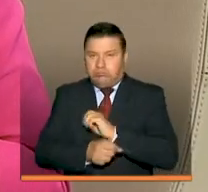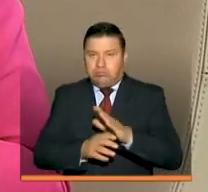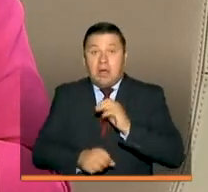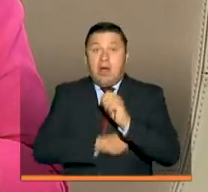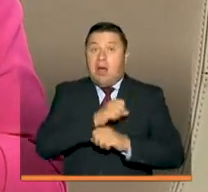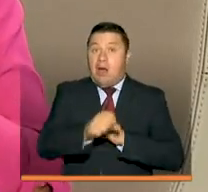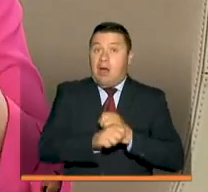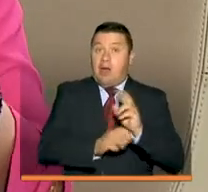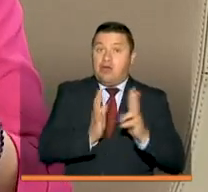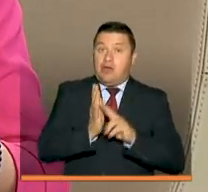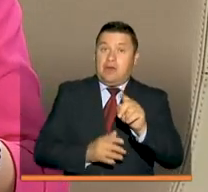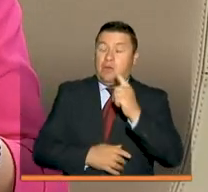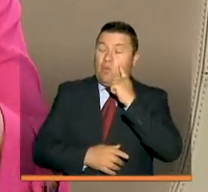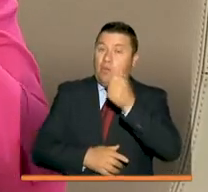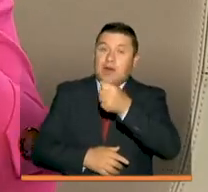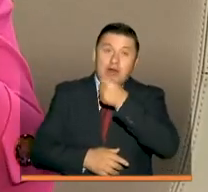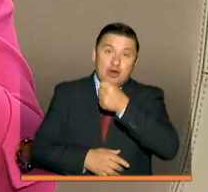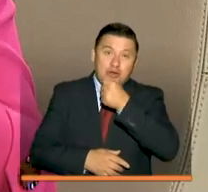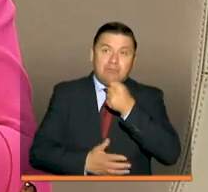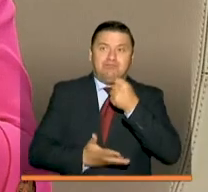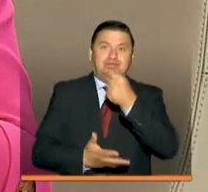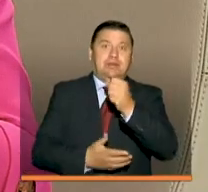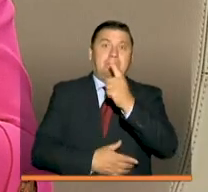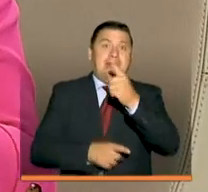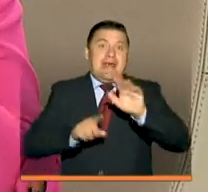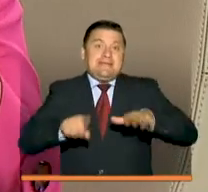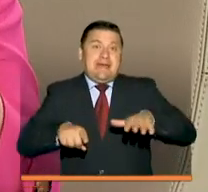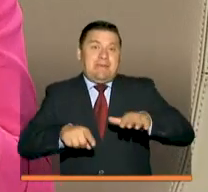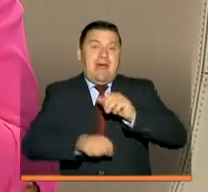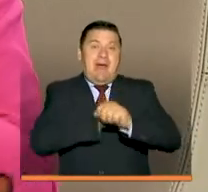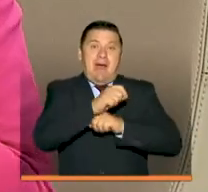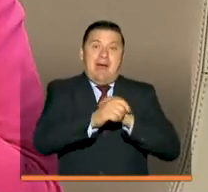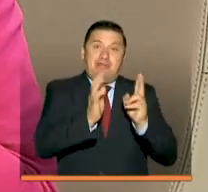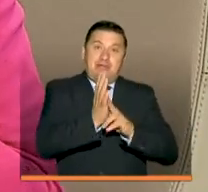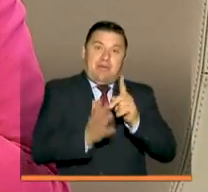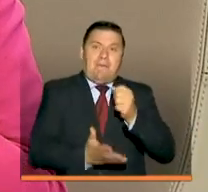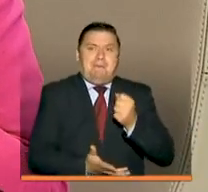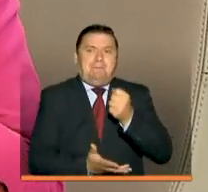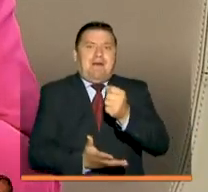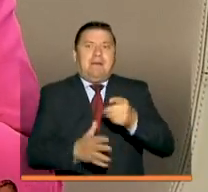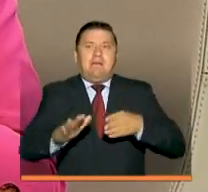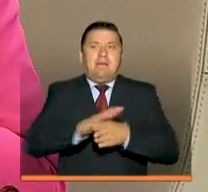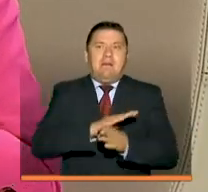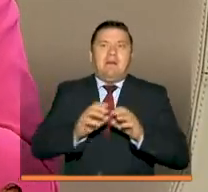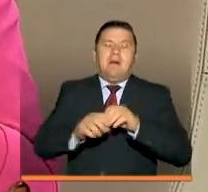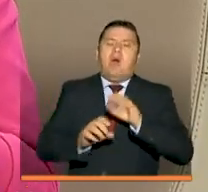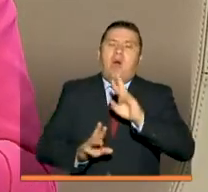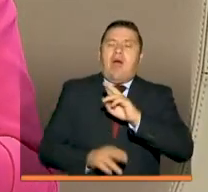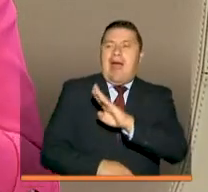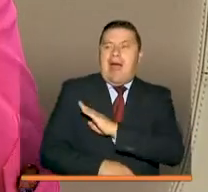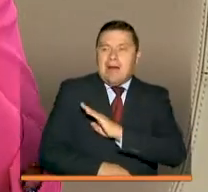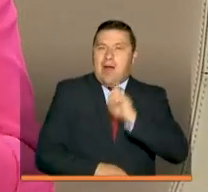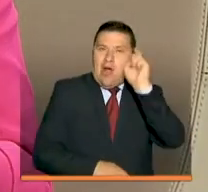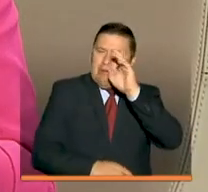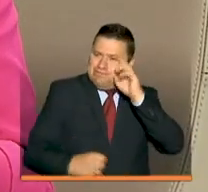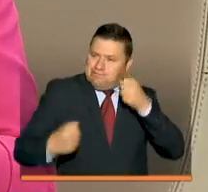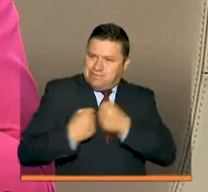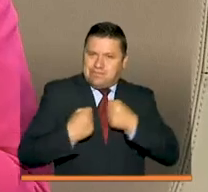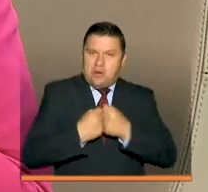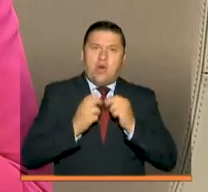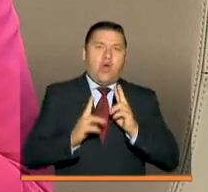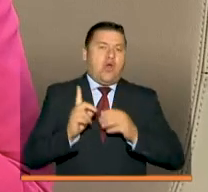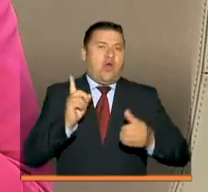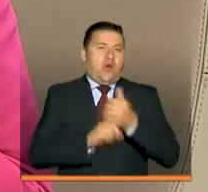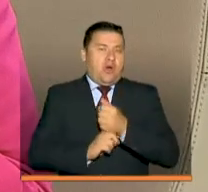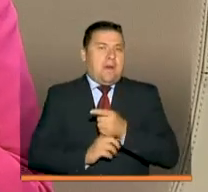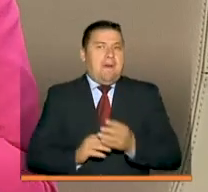el año 2021 también habrá estos recursos en el primer semestre y también buscaremos las alianzas con alcaldes, con gobernadores, así como logramos